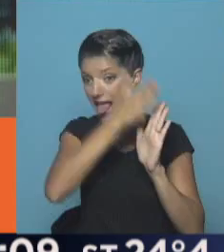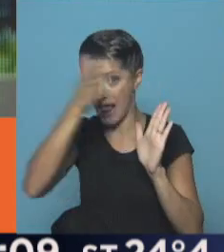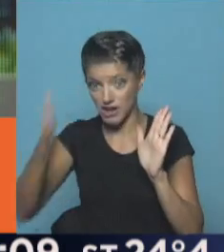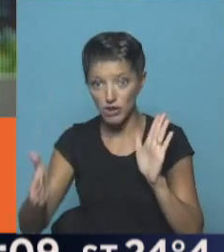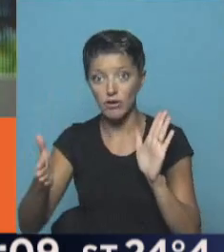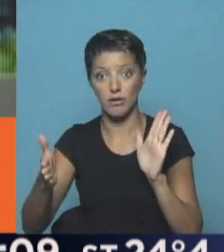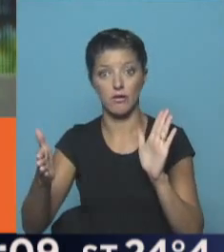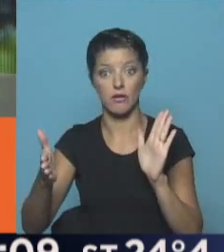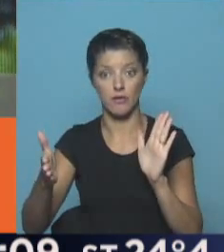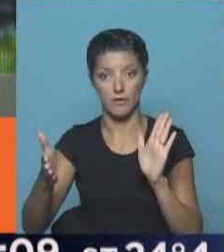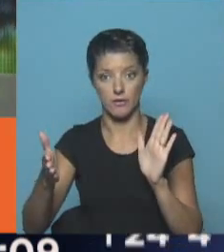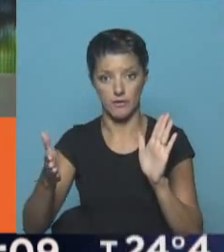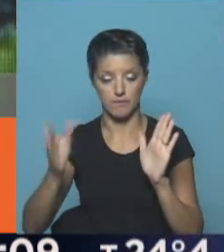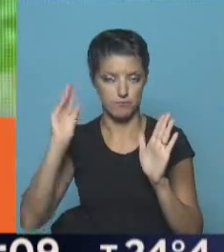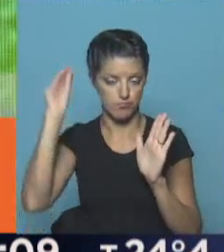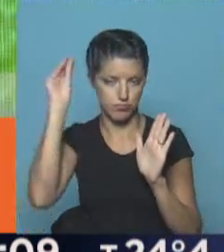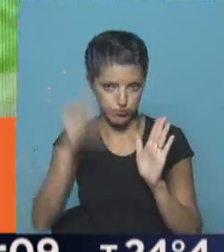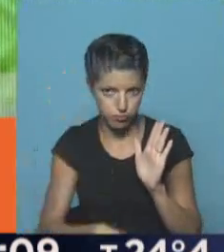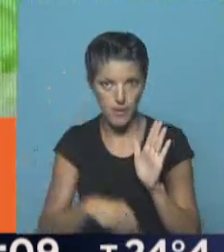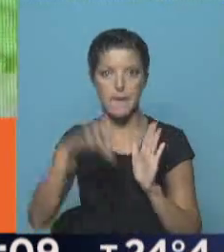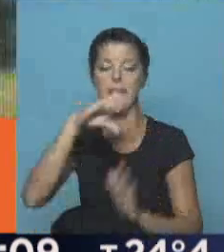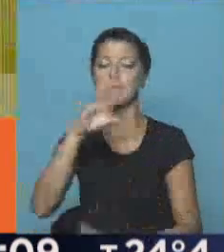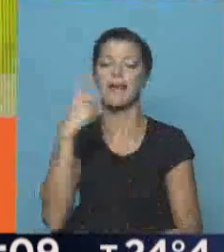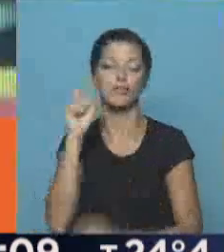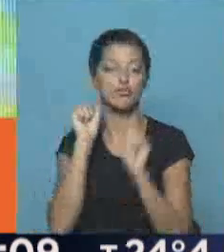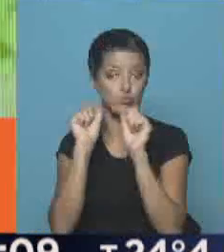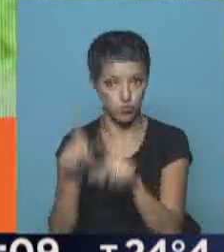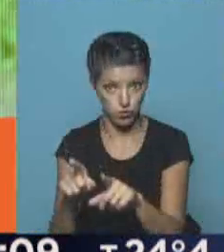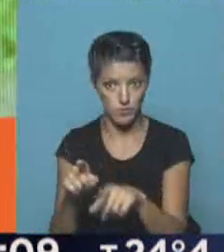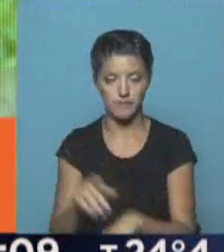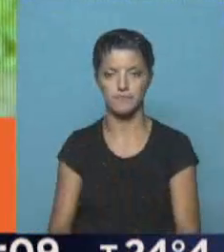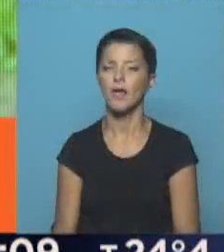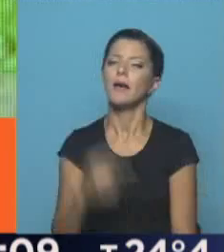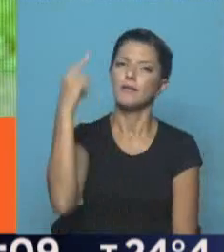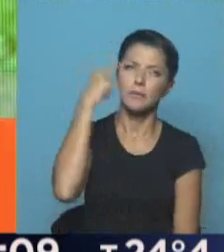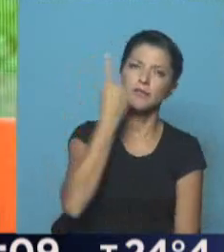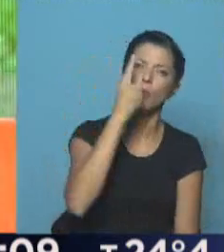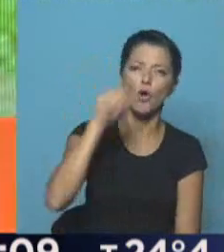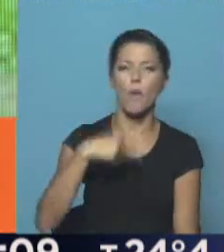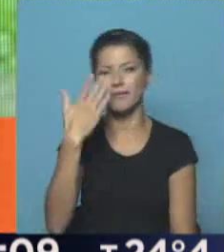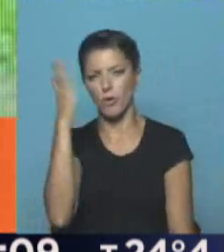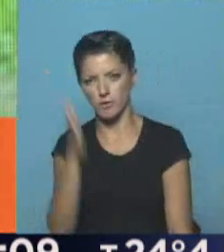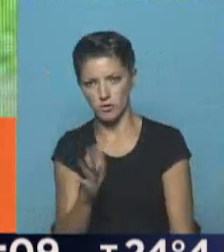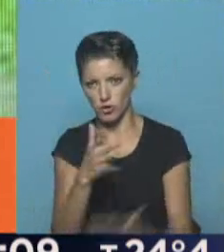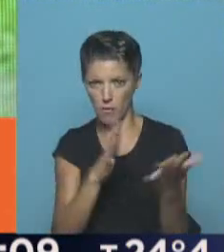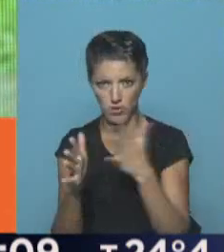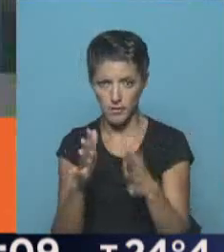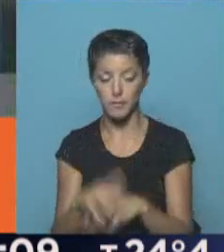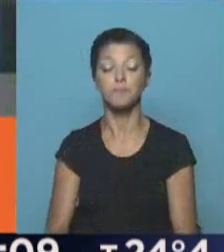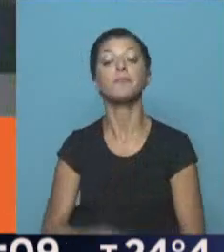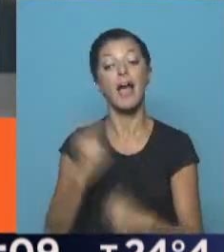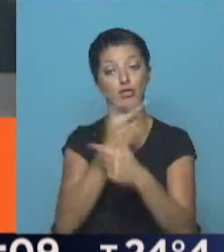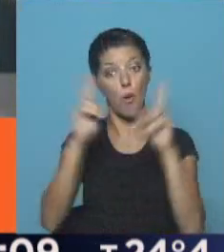en la década con caída del PBI, una caída que se calcula del 1,5%. Está este doble problema, la caída del